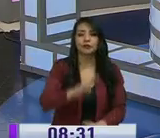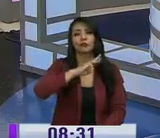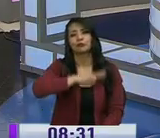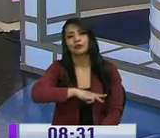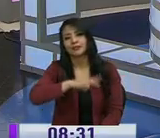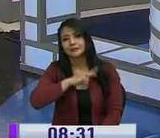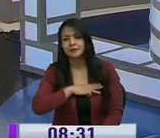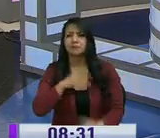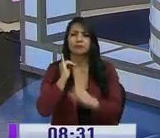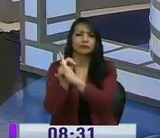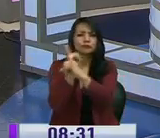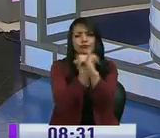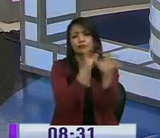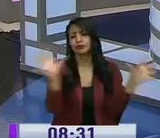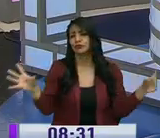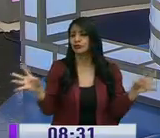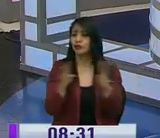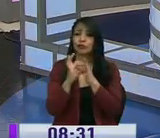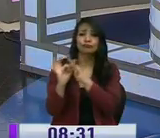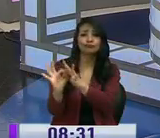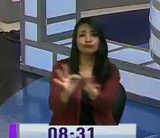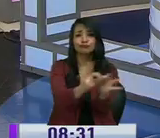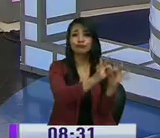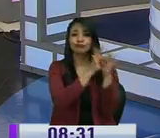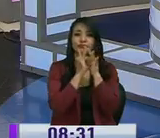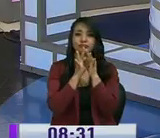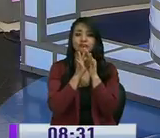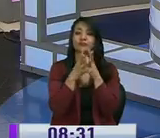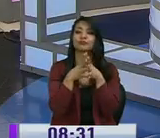municipios, entidades, todos de la mano. Oye, las ciudades serían distintas, ¿no?